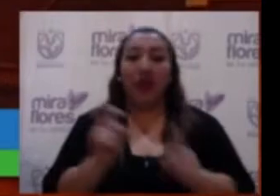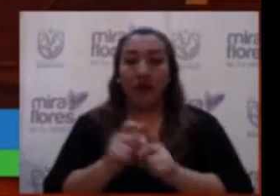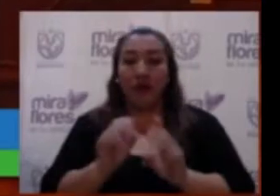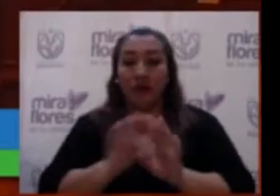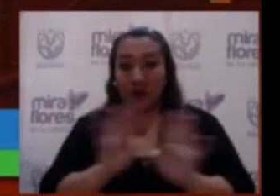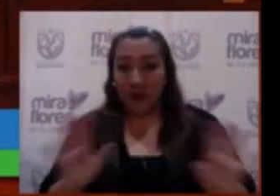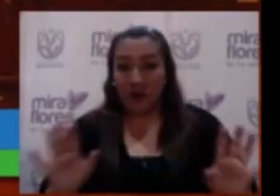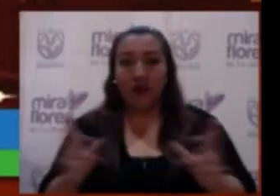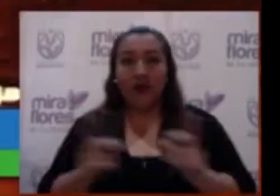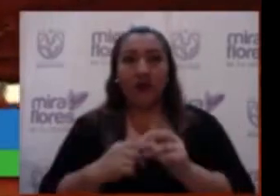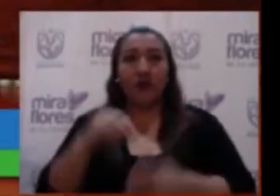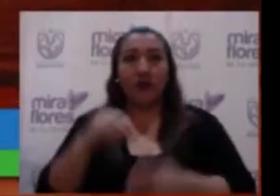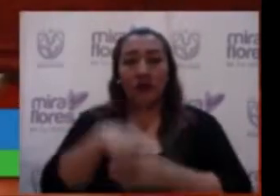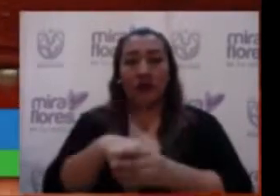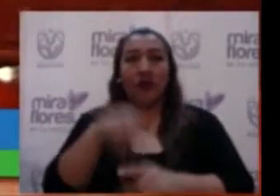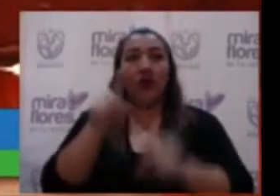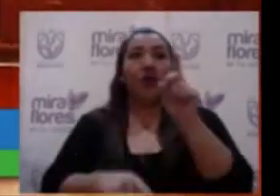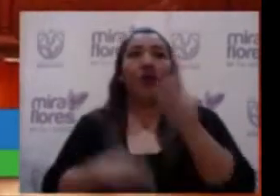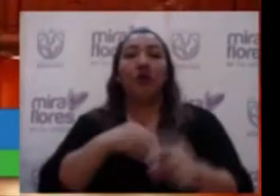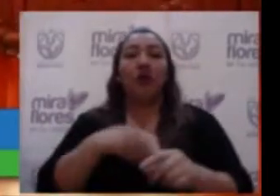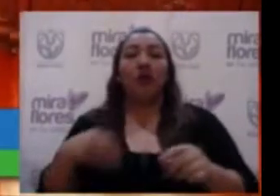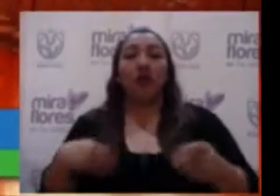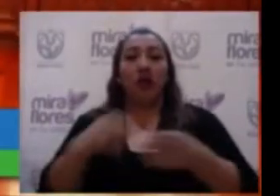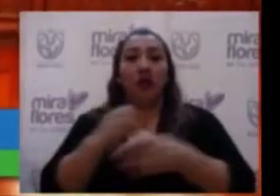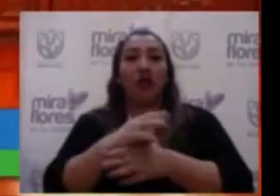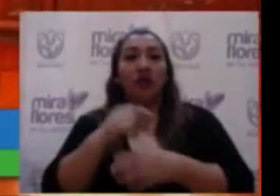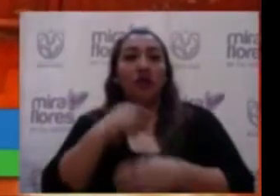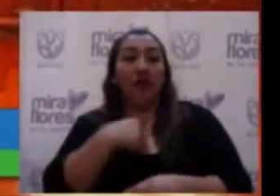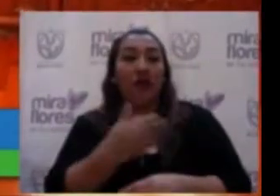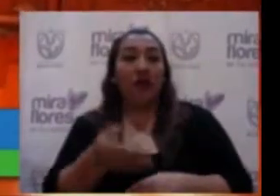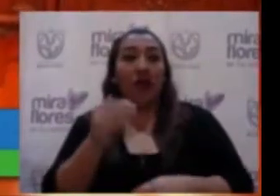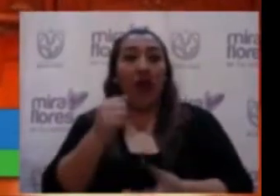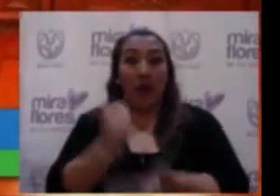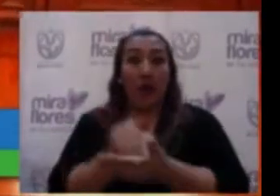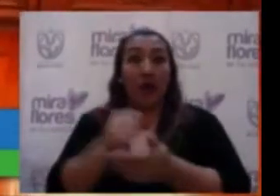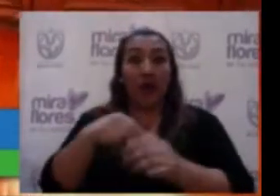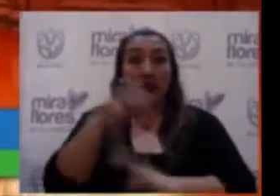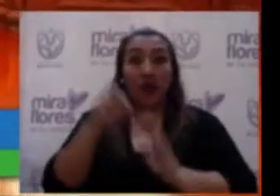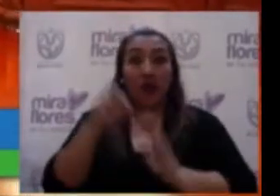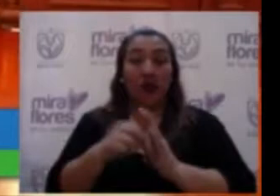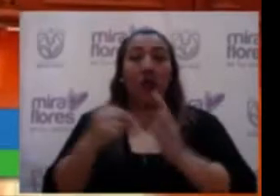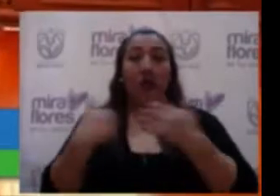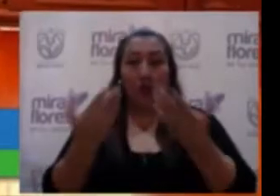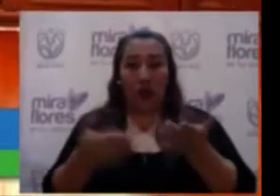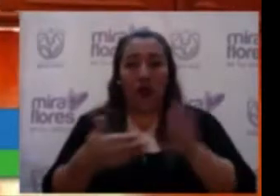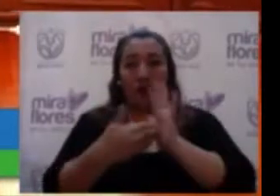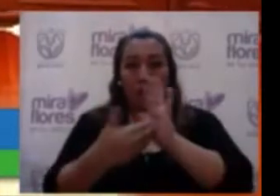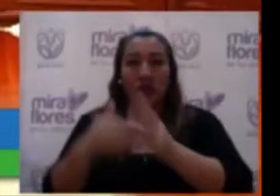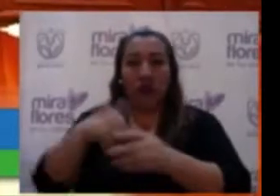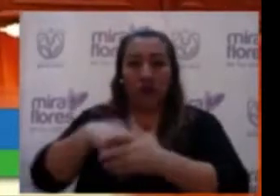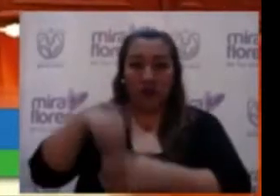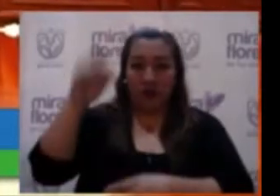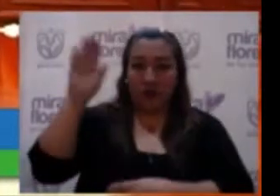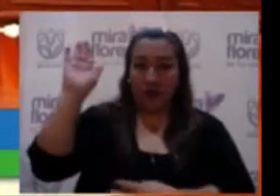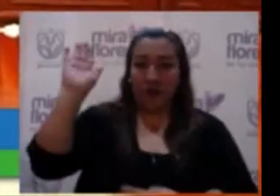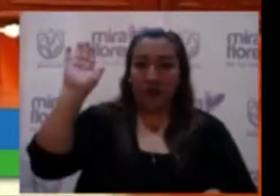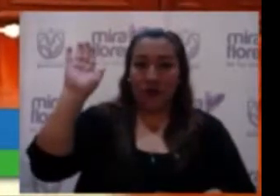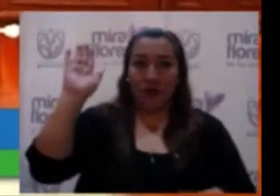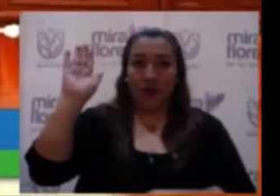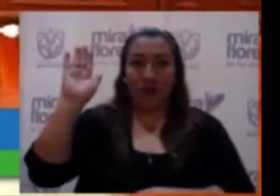Si no hay debate, procederemos al voto. Aquellos miembros del Consejo que estén a favor de aprobar este proyecto, síganse expresarlo en señal de